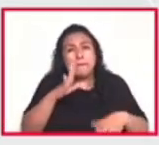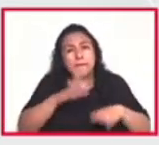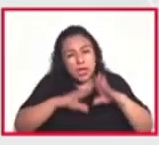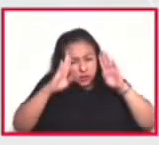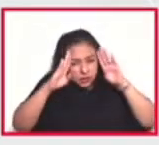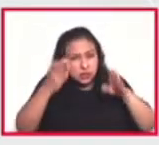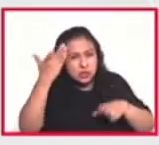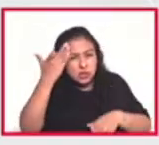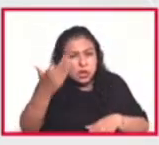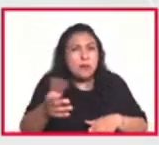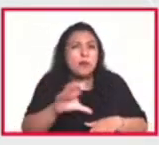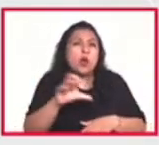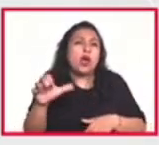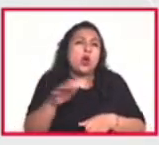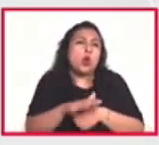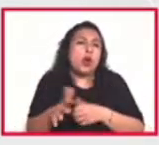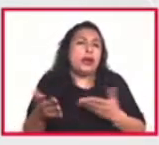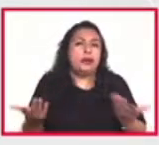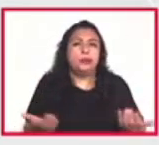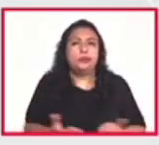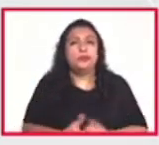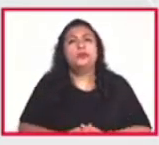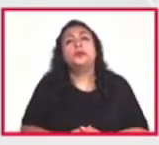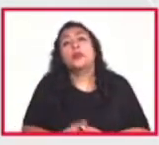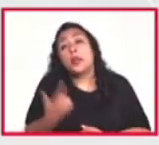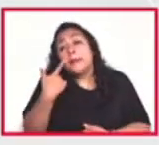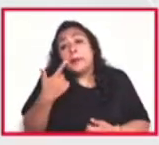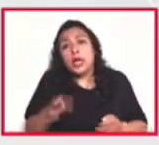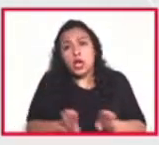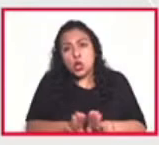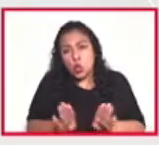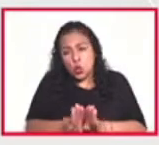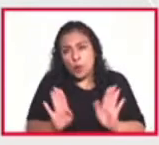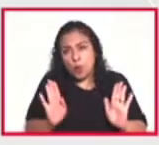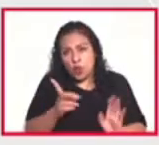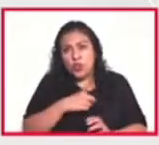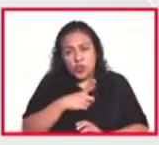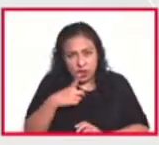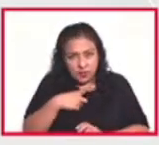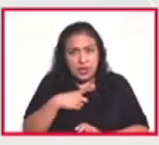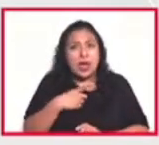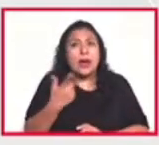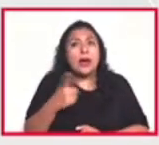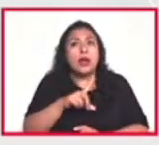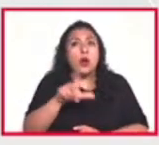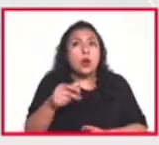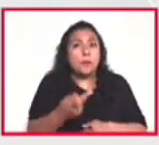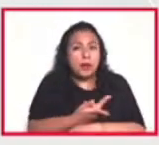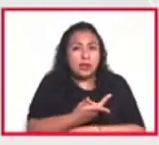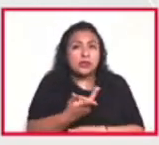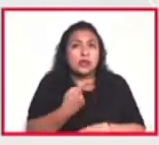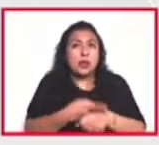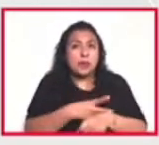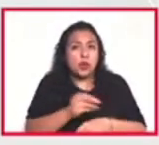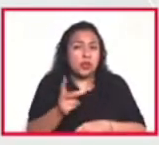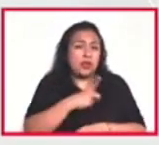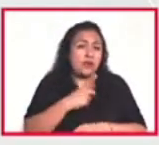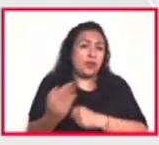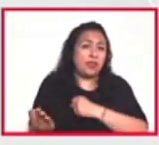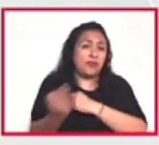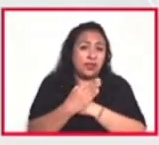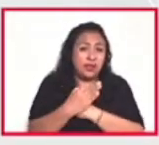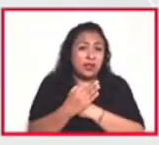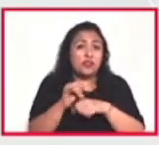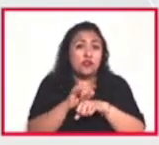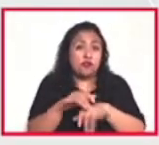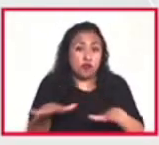no solamente a ver cómo, que tenían que defenderse de la pandemia, sino que tenían que defenderse de la información